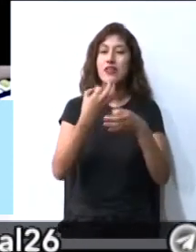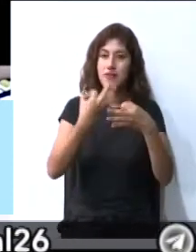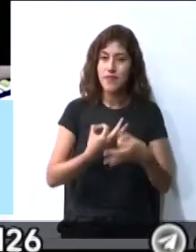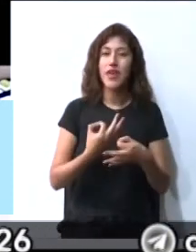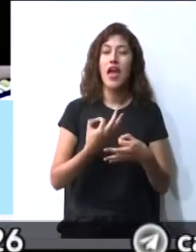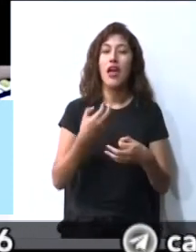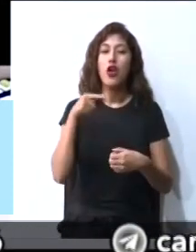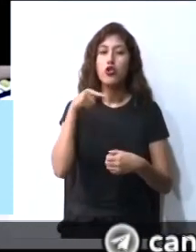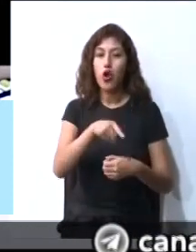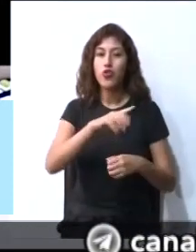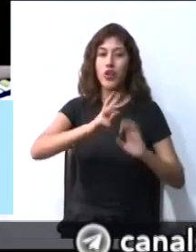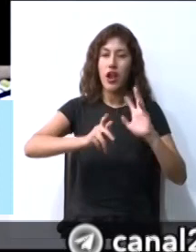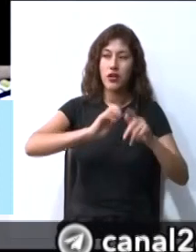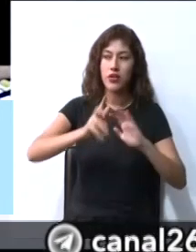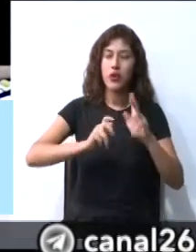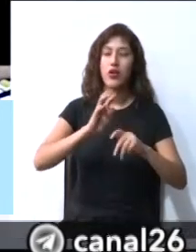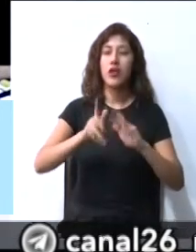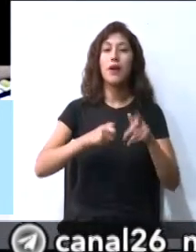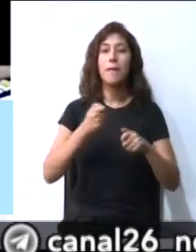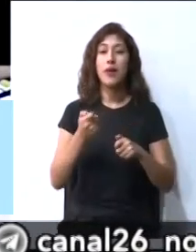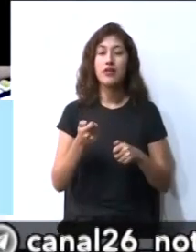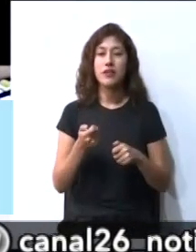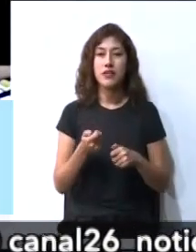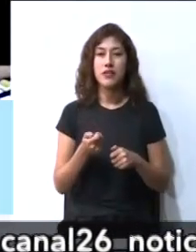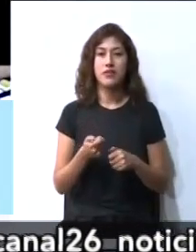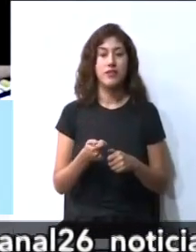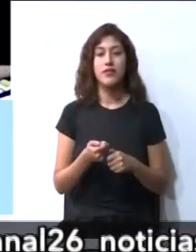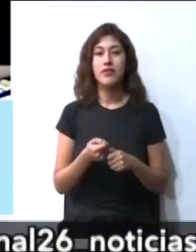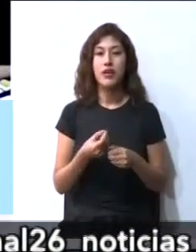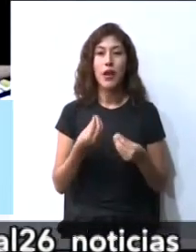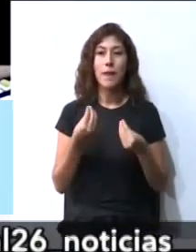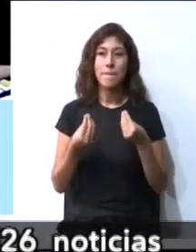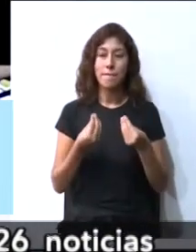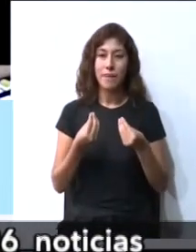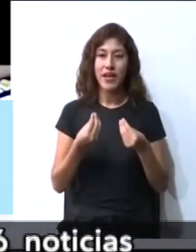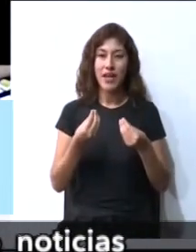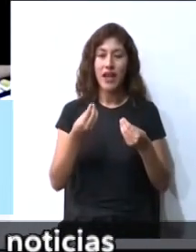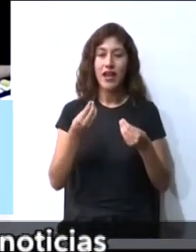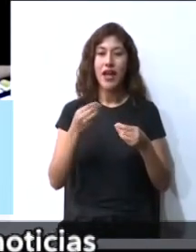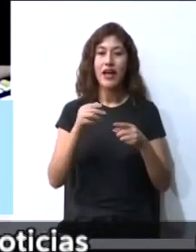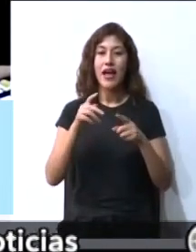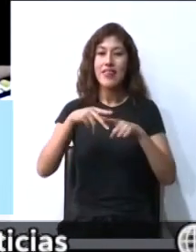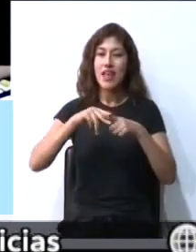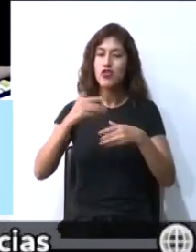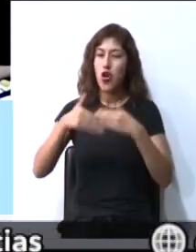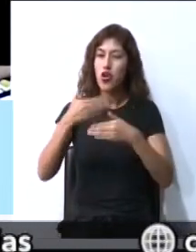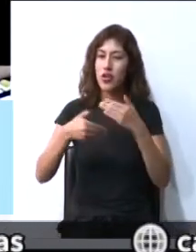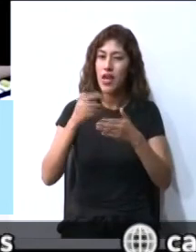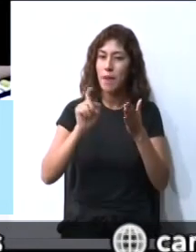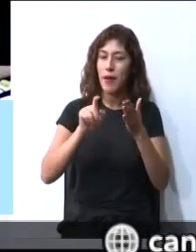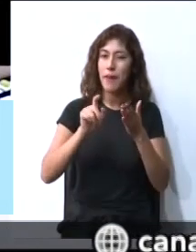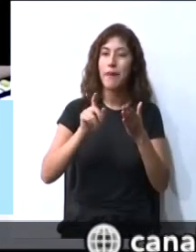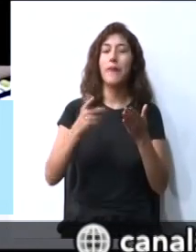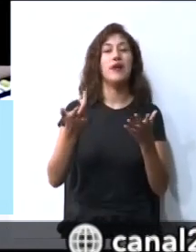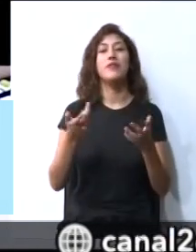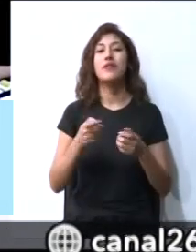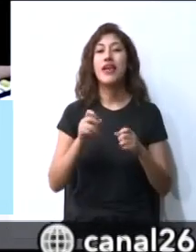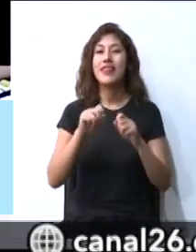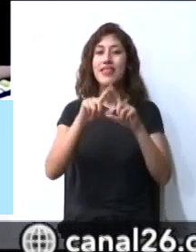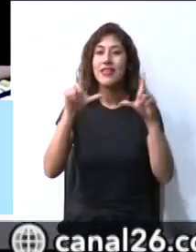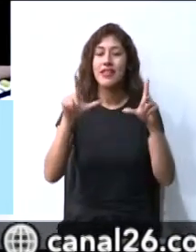cibercrimen, incorporando tecnología para que las denuncias sean 100% digitales e insistiendo una vez más en el traspaso